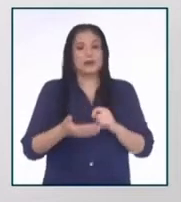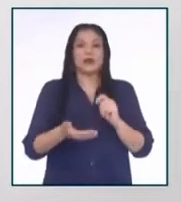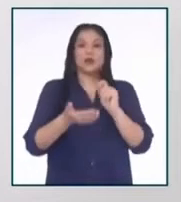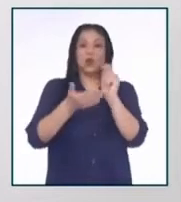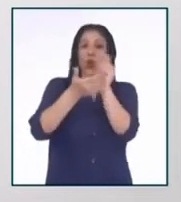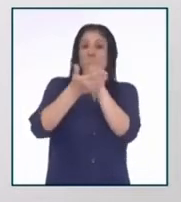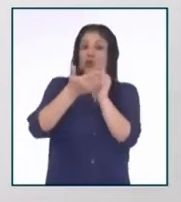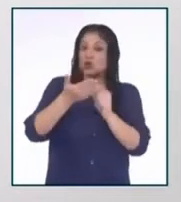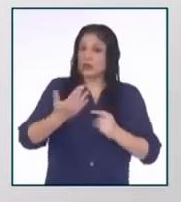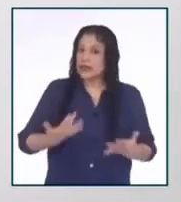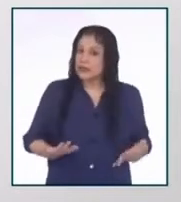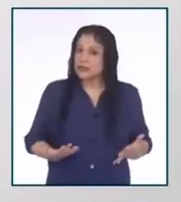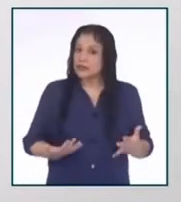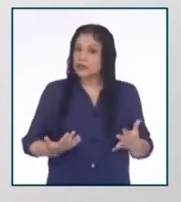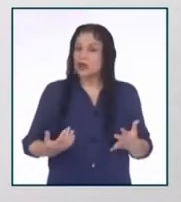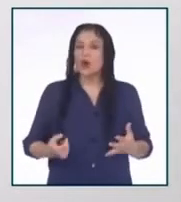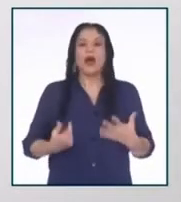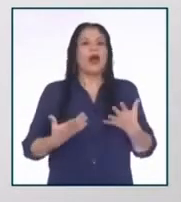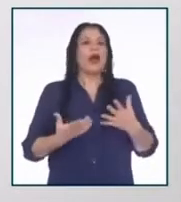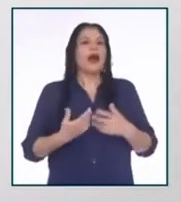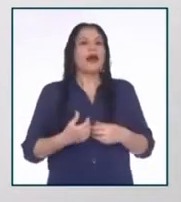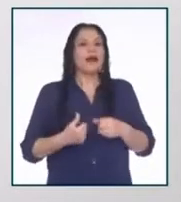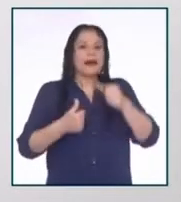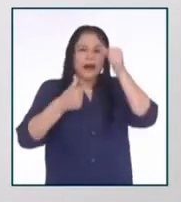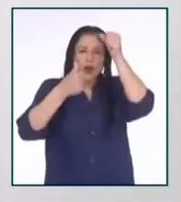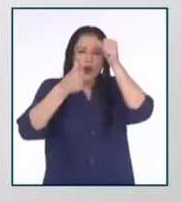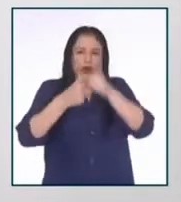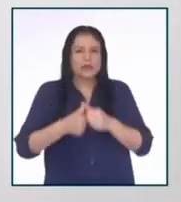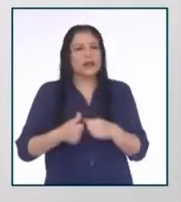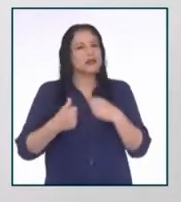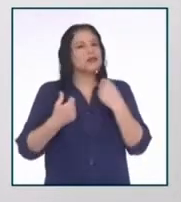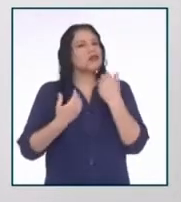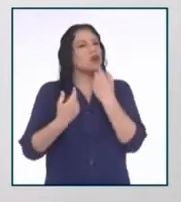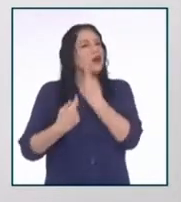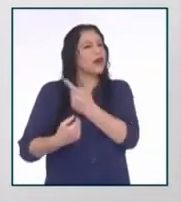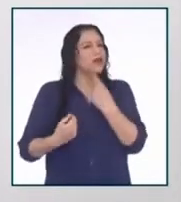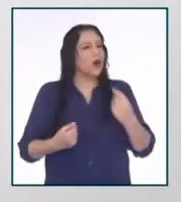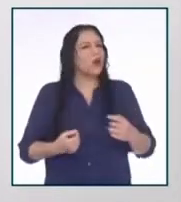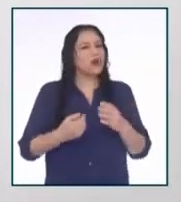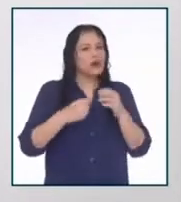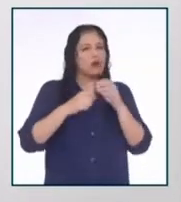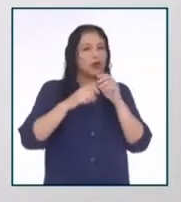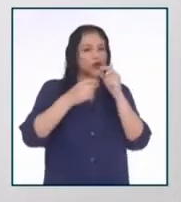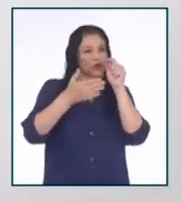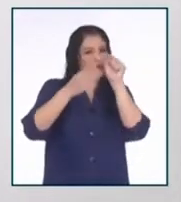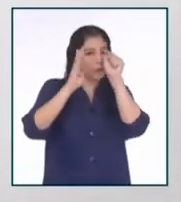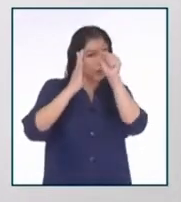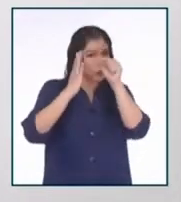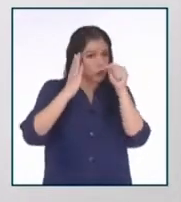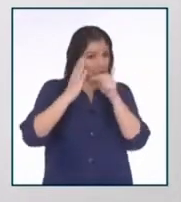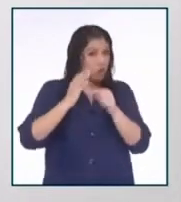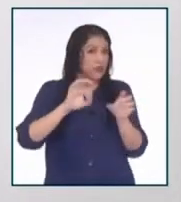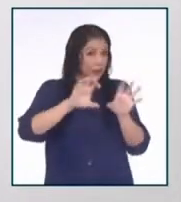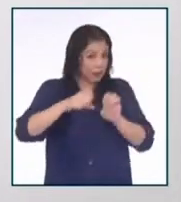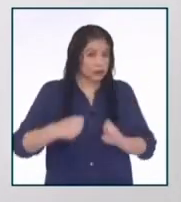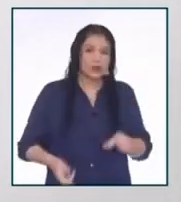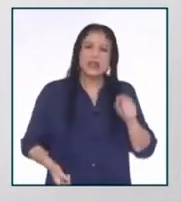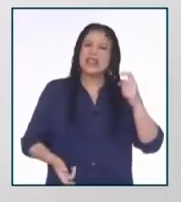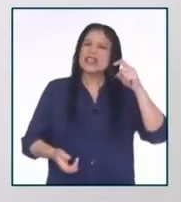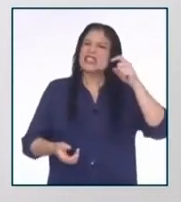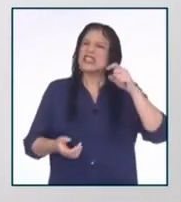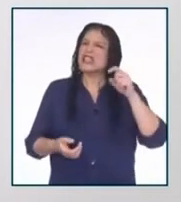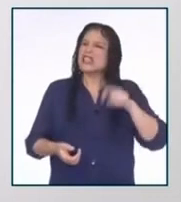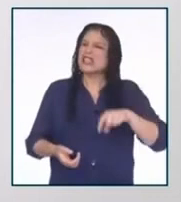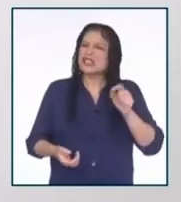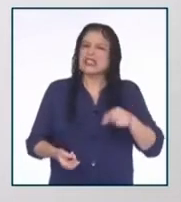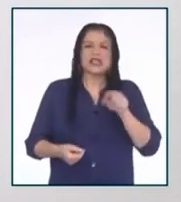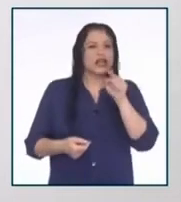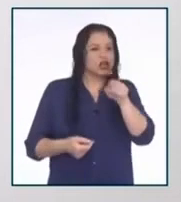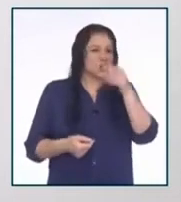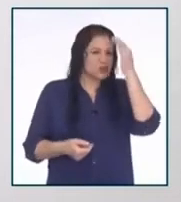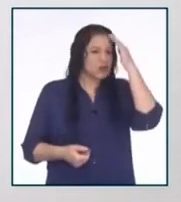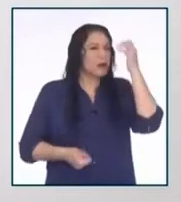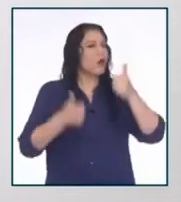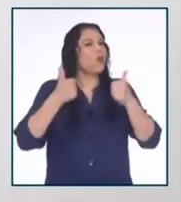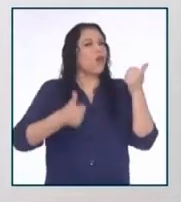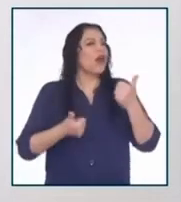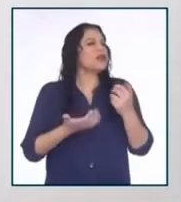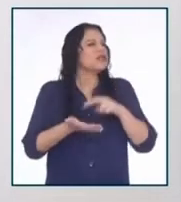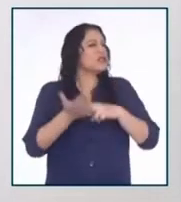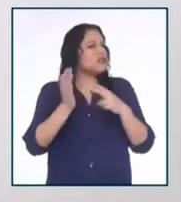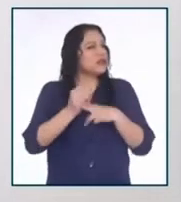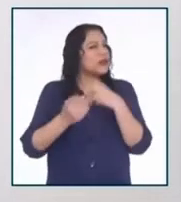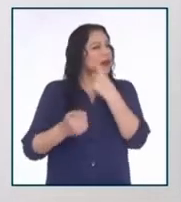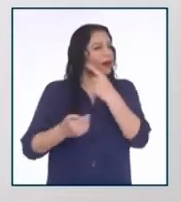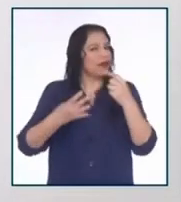texto teniendo en cuenta estos criterios, es indispensable saber a qué se refiere cada uno de ellos y